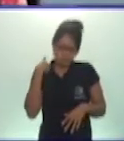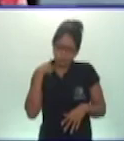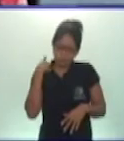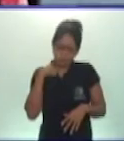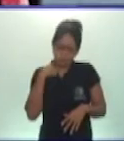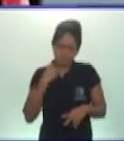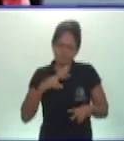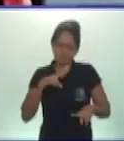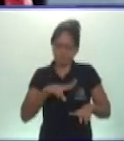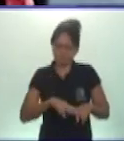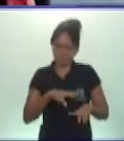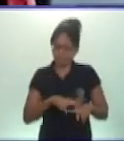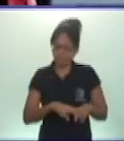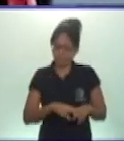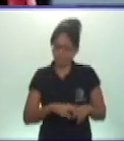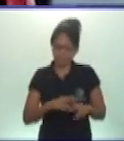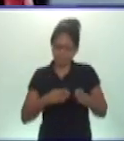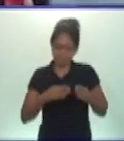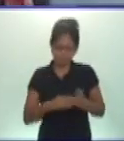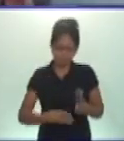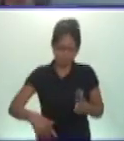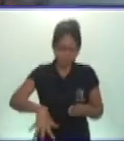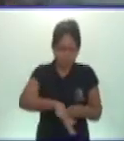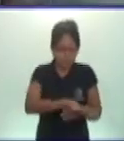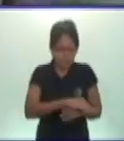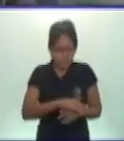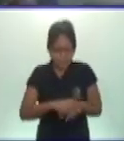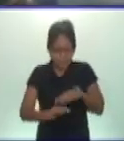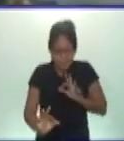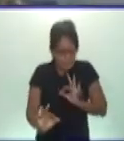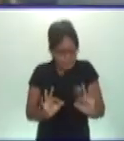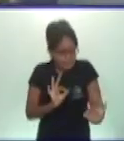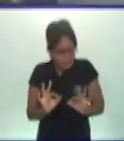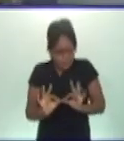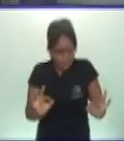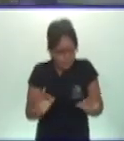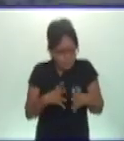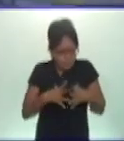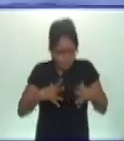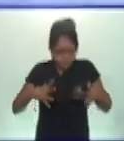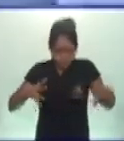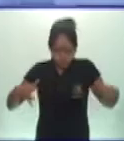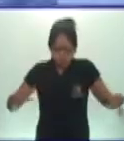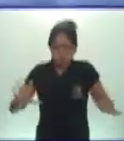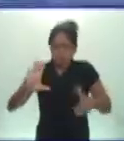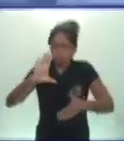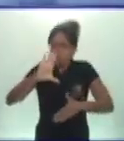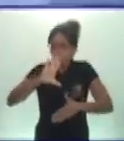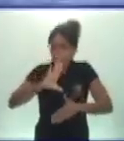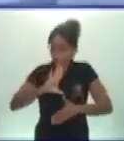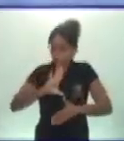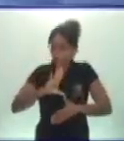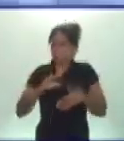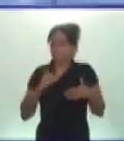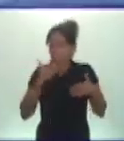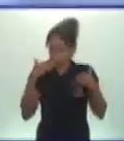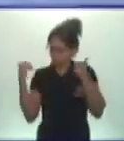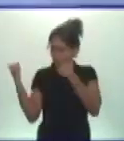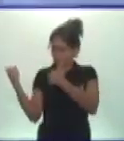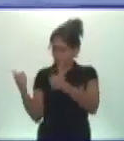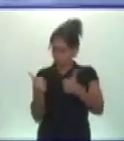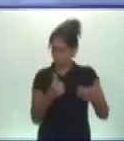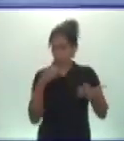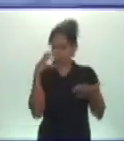bahía de Bolsa quizás mejor protegida y más grande de América, y una de las mejores ubicadas, si no la mejor ubicada del